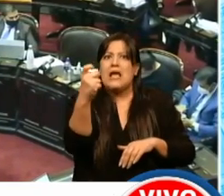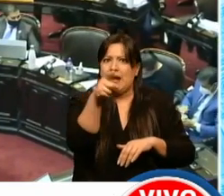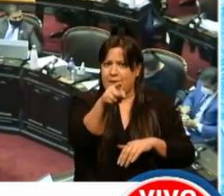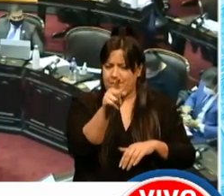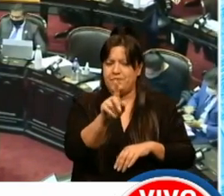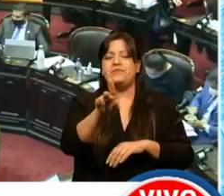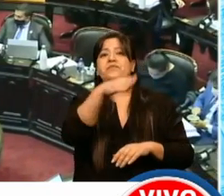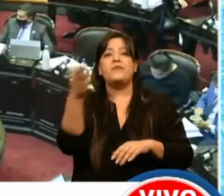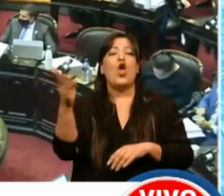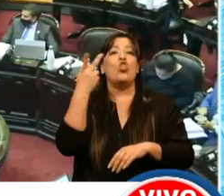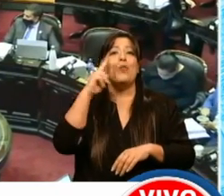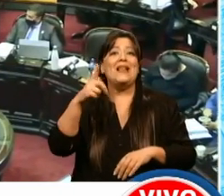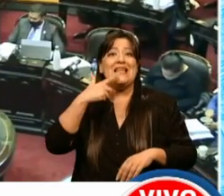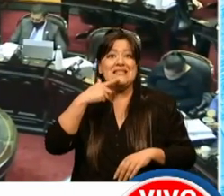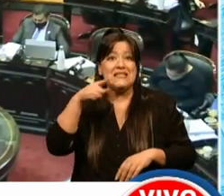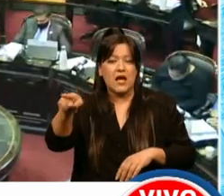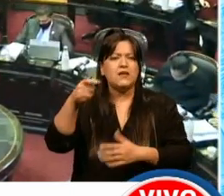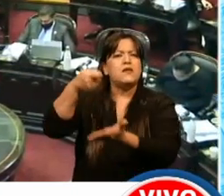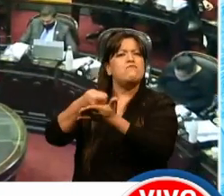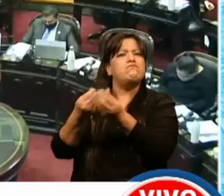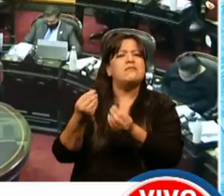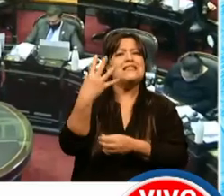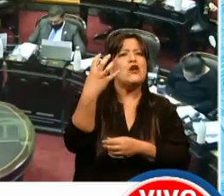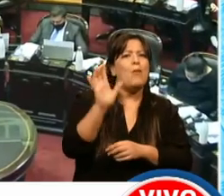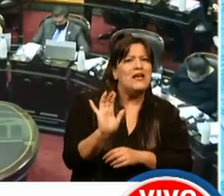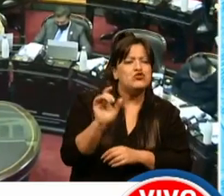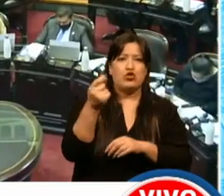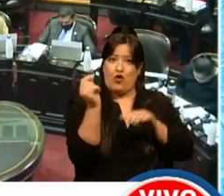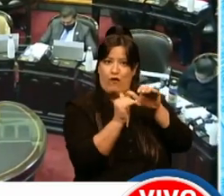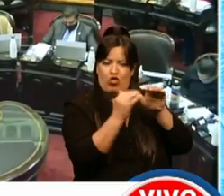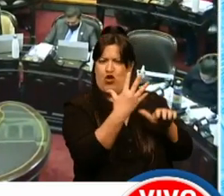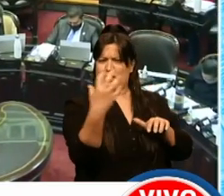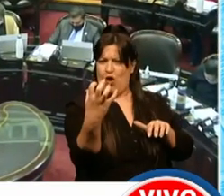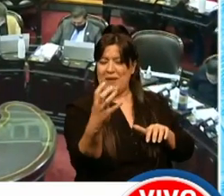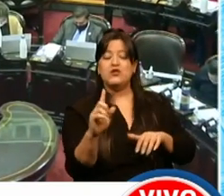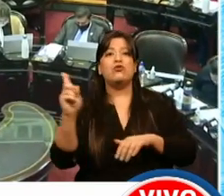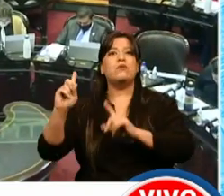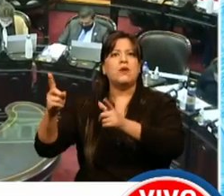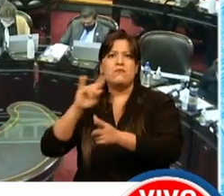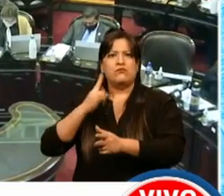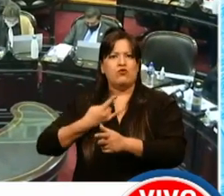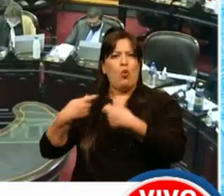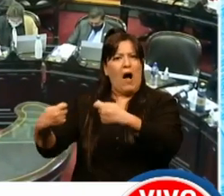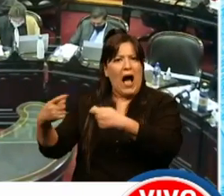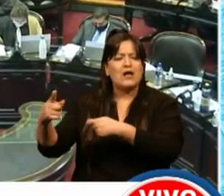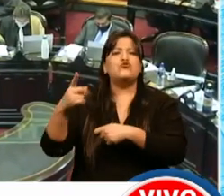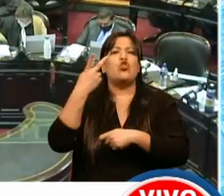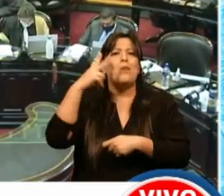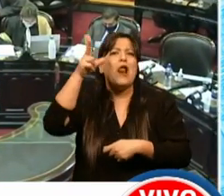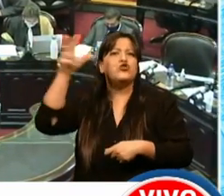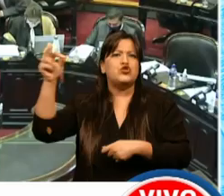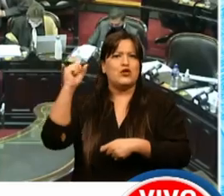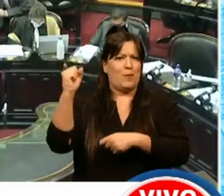2017 pasó a pagar 5 pesos el fondo y pasó a pagar 2 mil 800 pesos